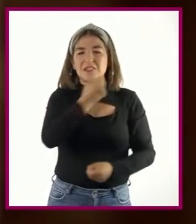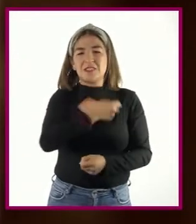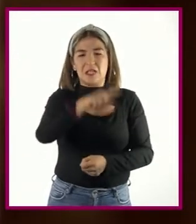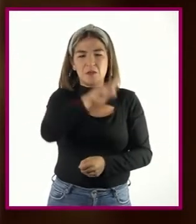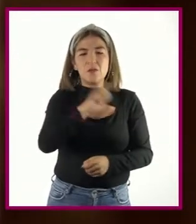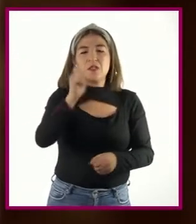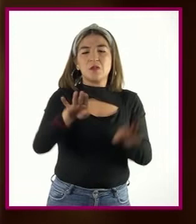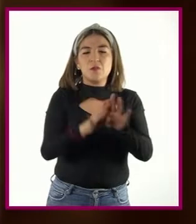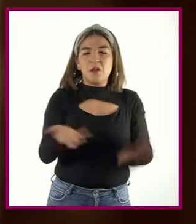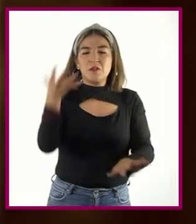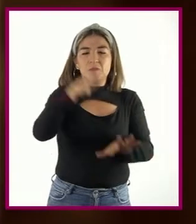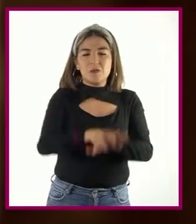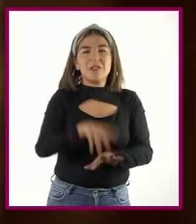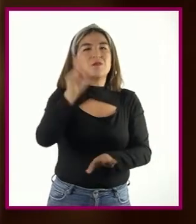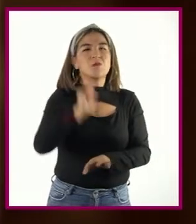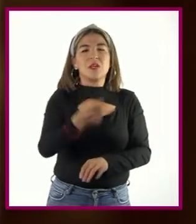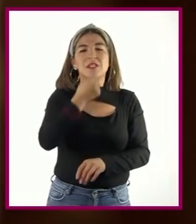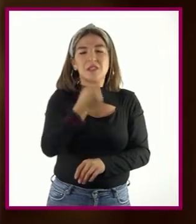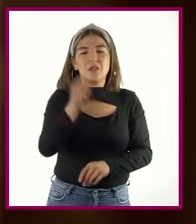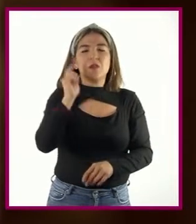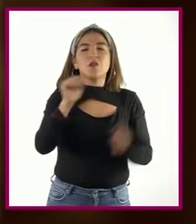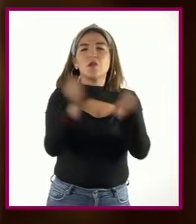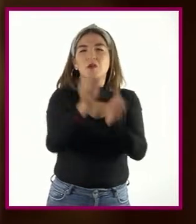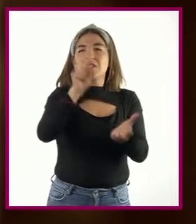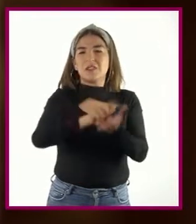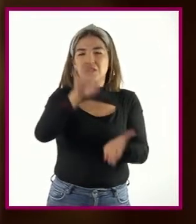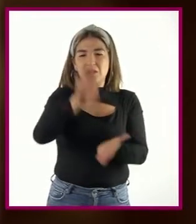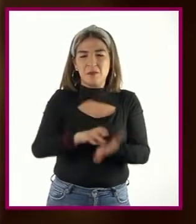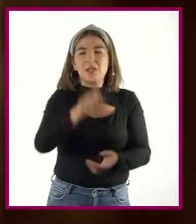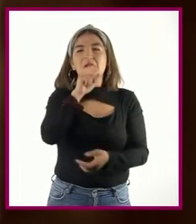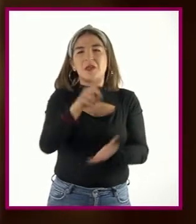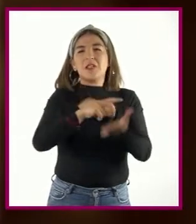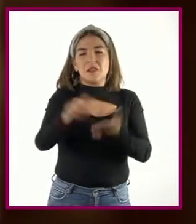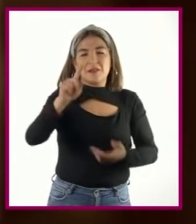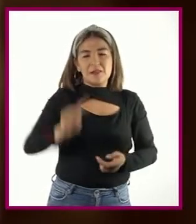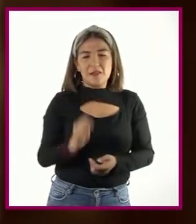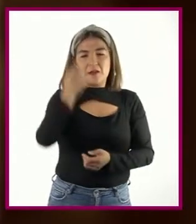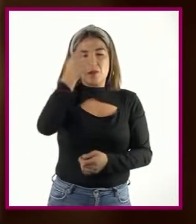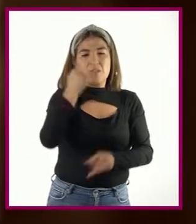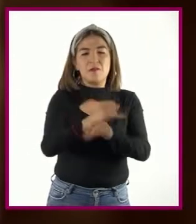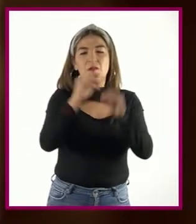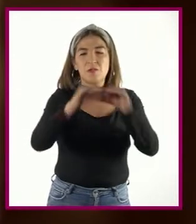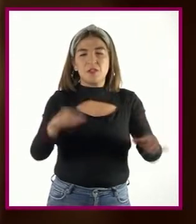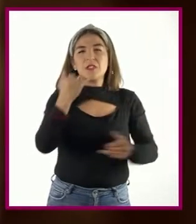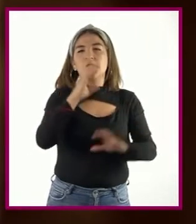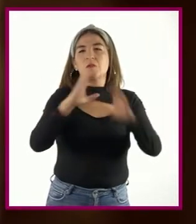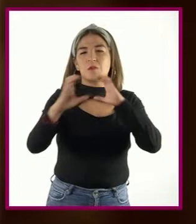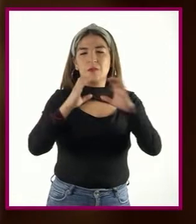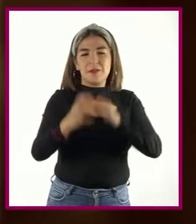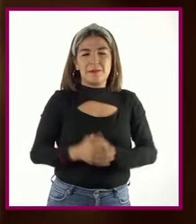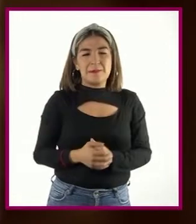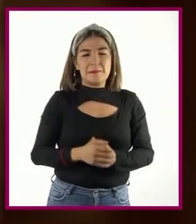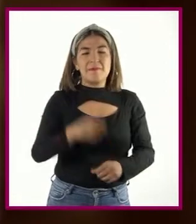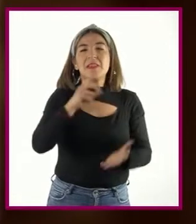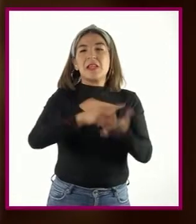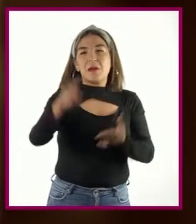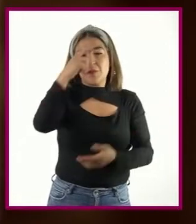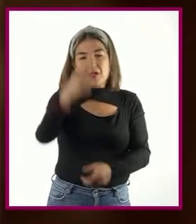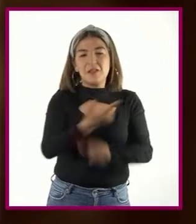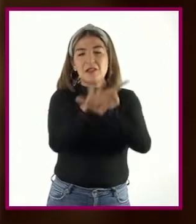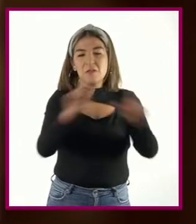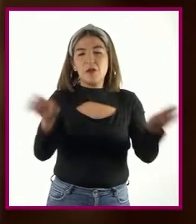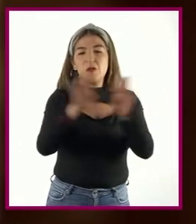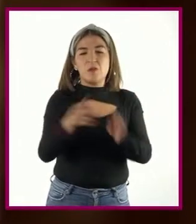niños y niñas y adolescentes con discapacidad. Derecho de acceso a las tecnologías de la información y comunicación. Derecho a la libertad de